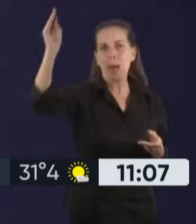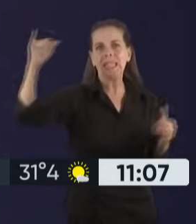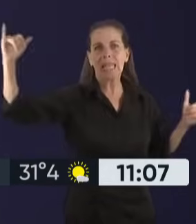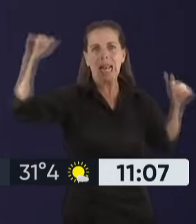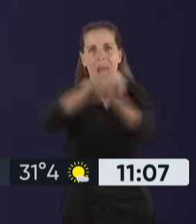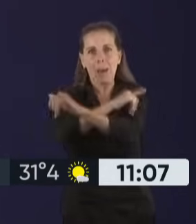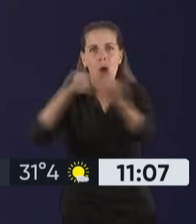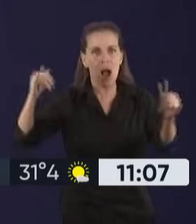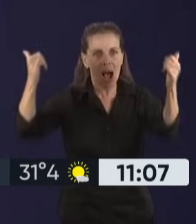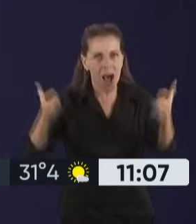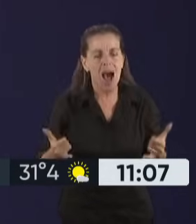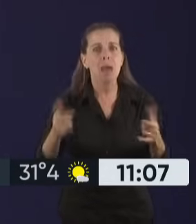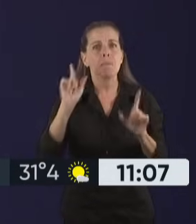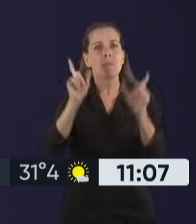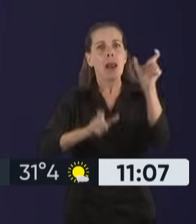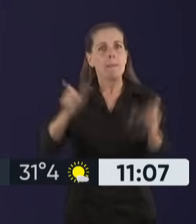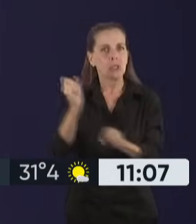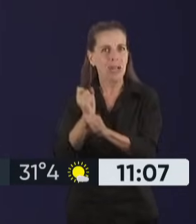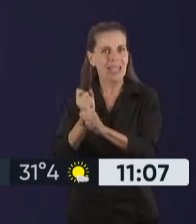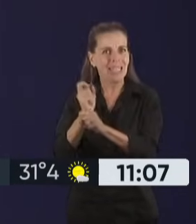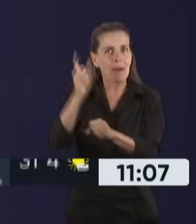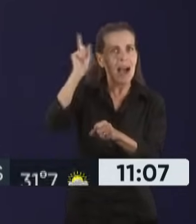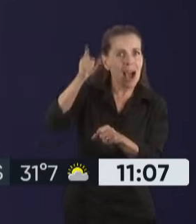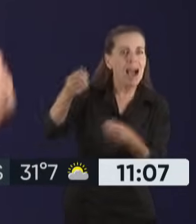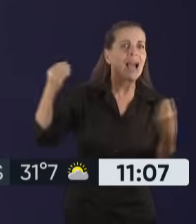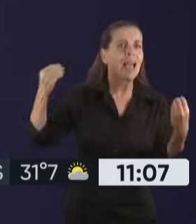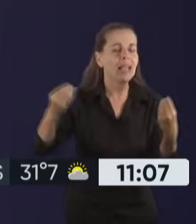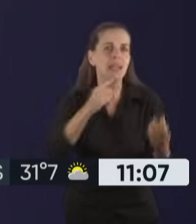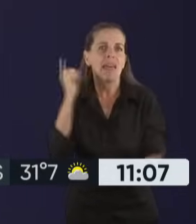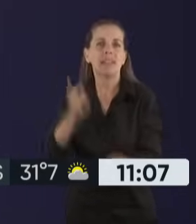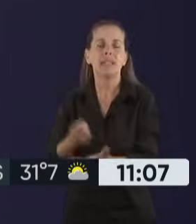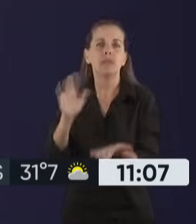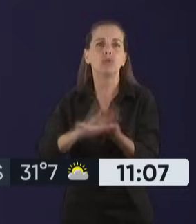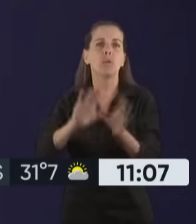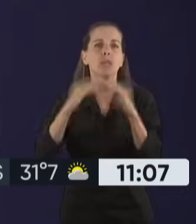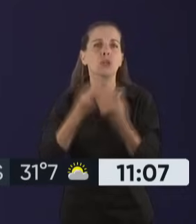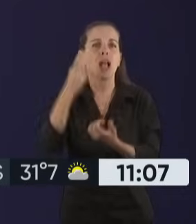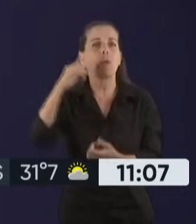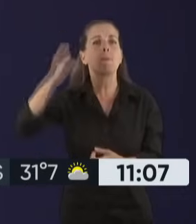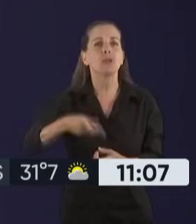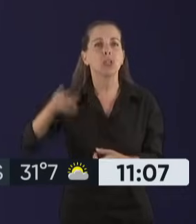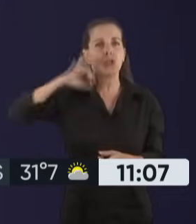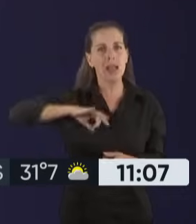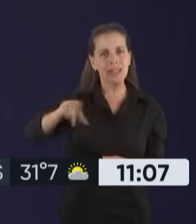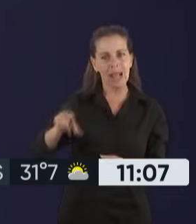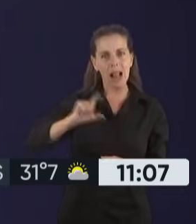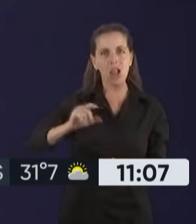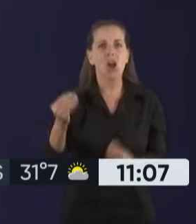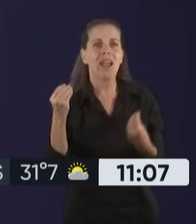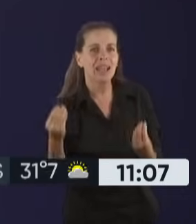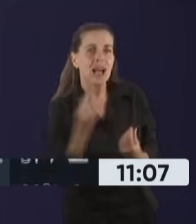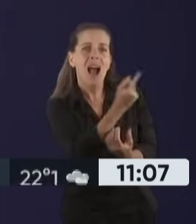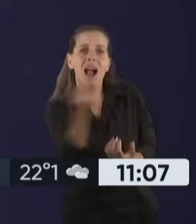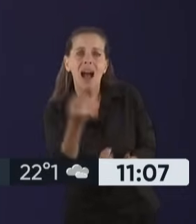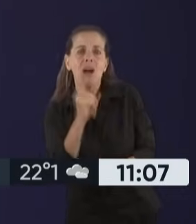trabajadores recuperaron la autonomía para decidir qué hacer con cerca del 9% de su salario en virtud de poder o de tener la libertad de